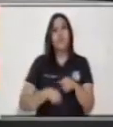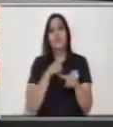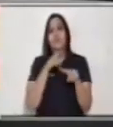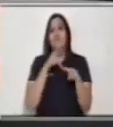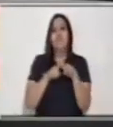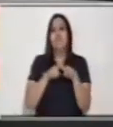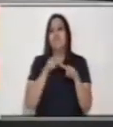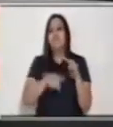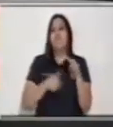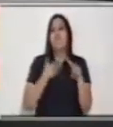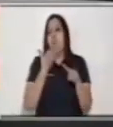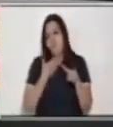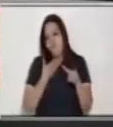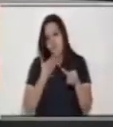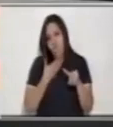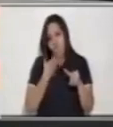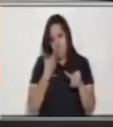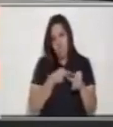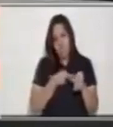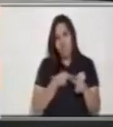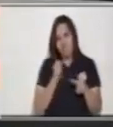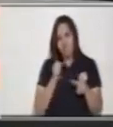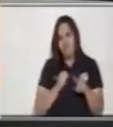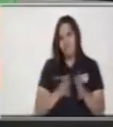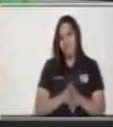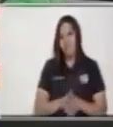vida mucho más fácil.